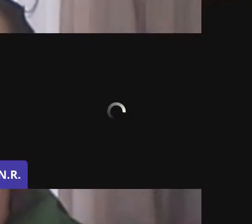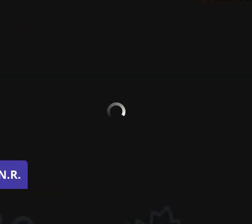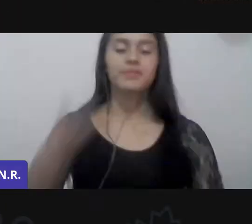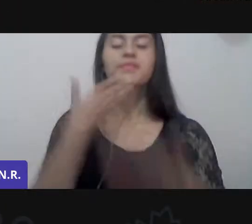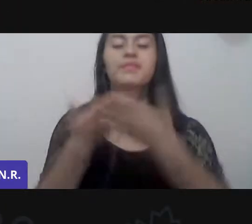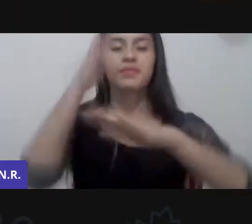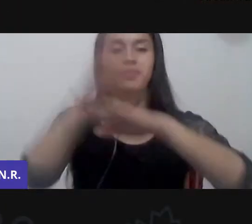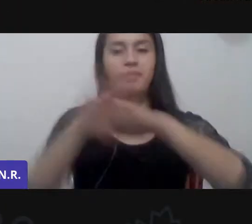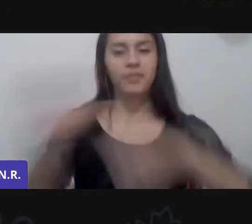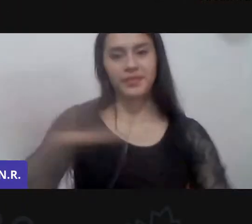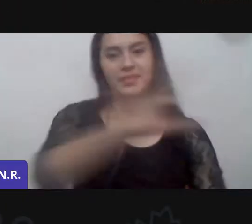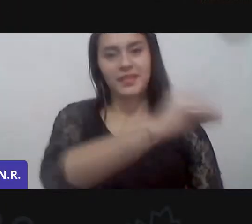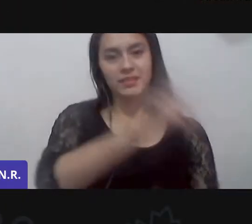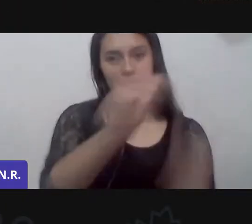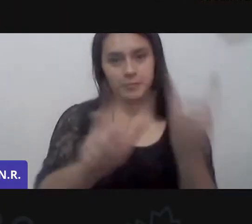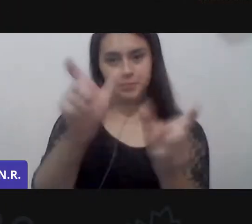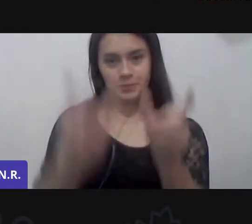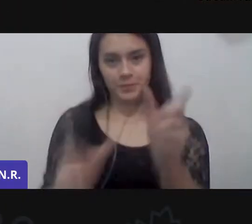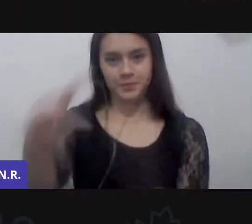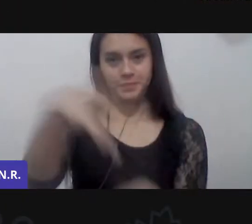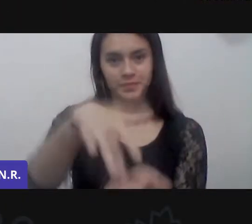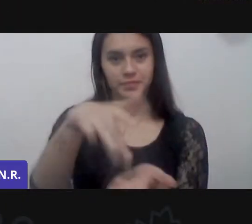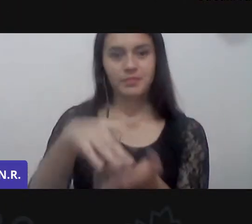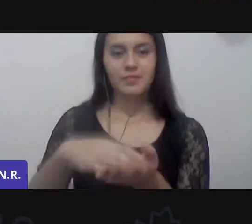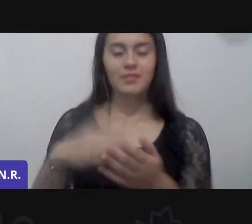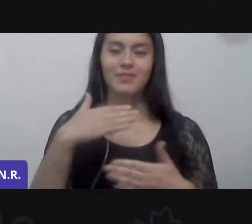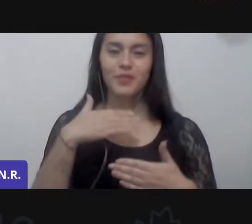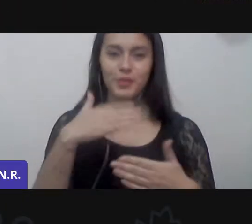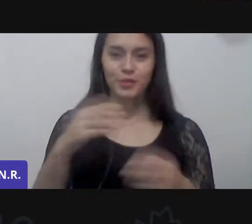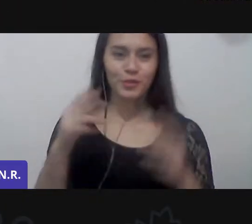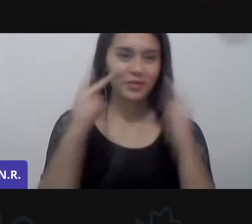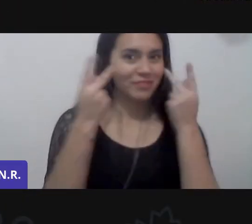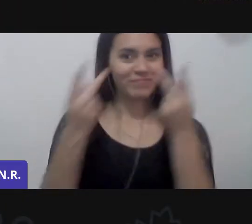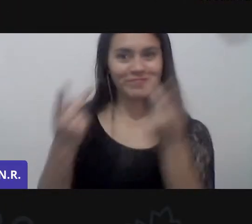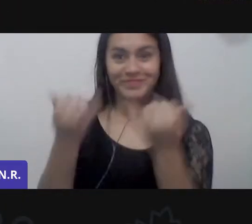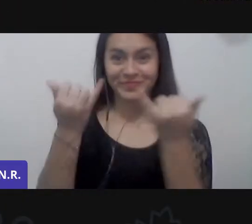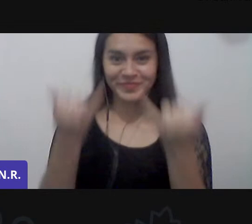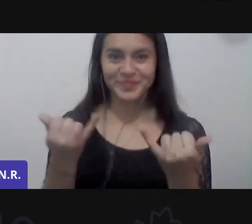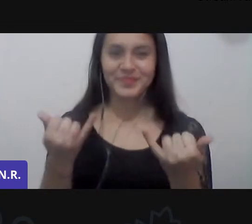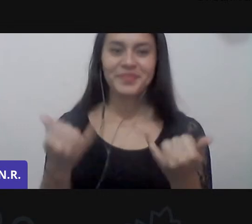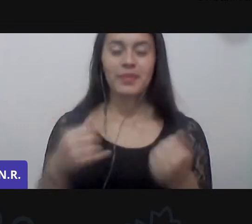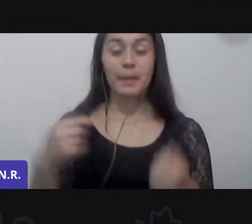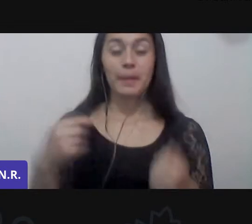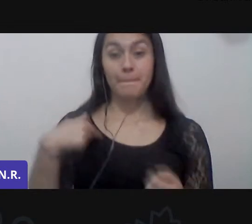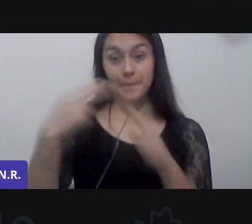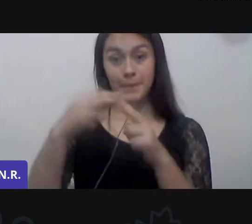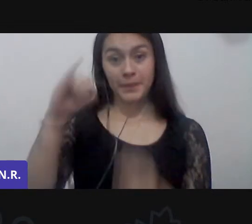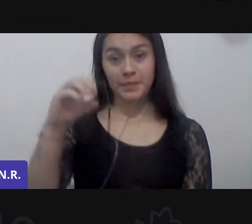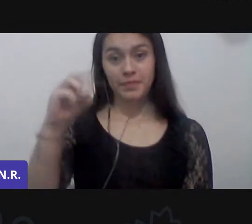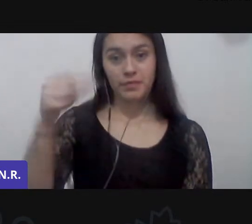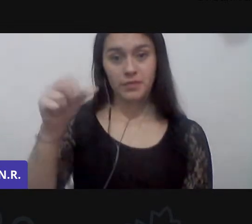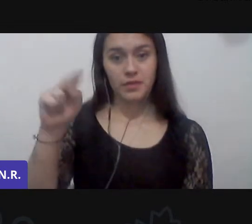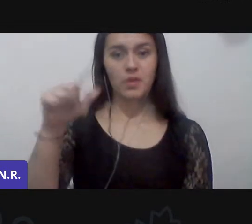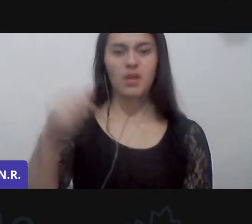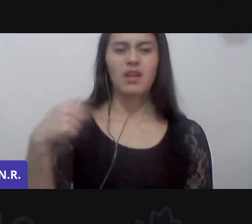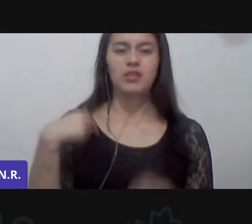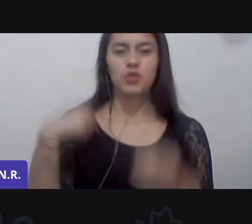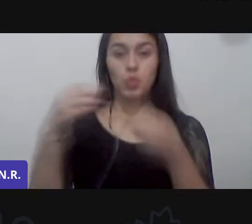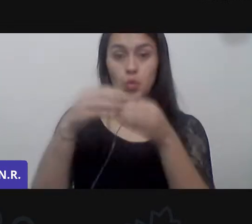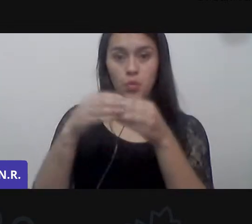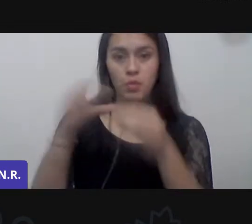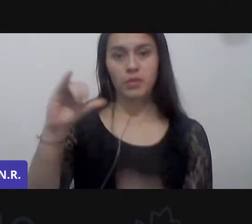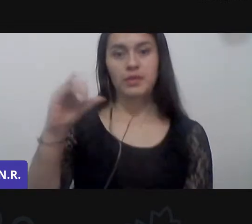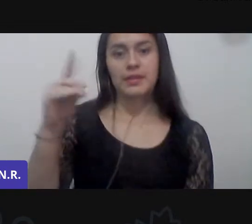Buenas tardes para todos y para todas. Es un gusto estar con ustedes el día de hoy. Mi nombre es Joana Serrato, hago parte del equipo del